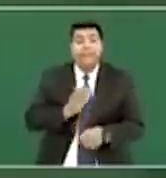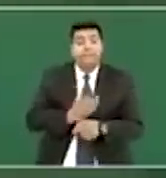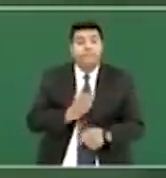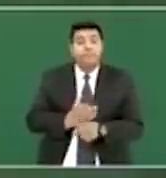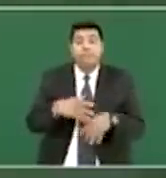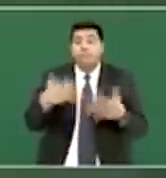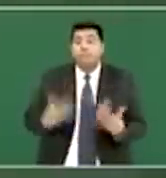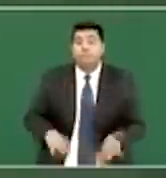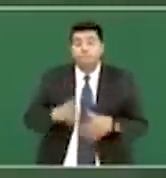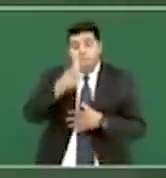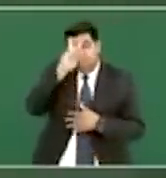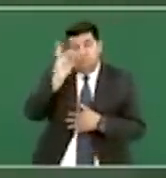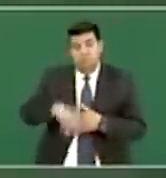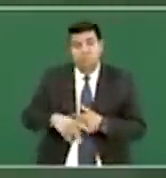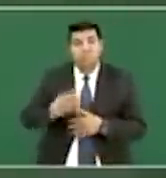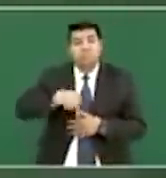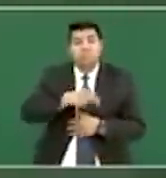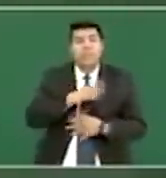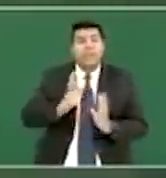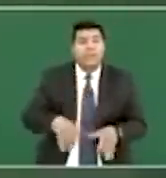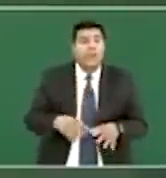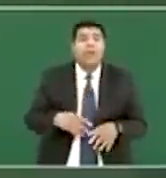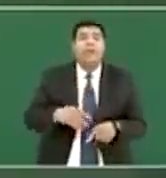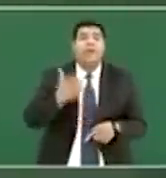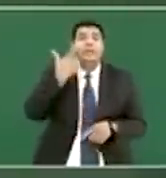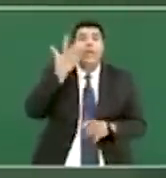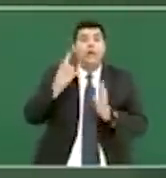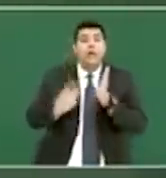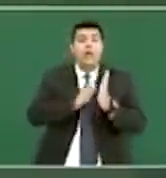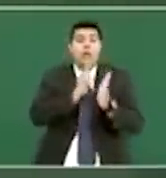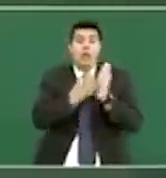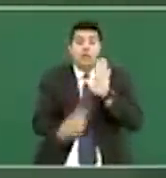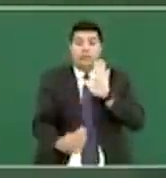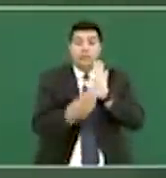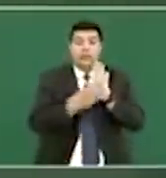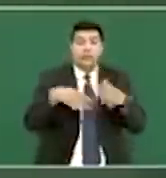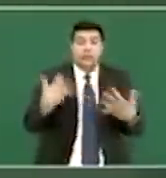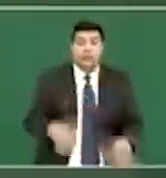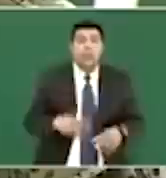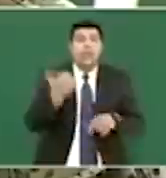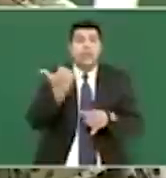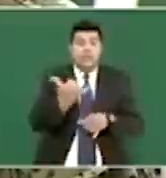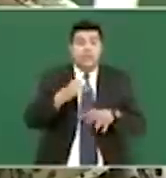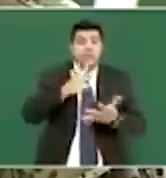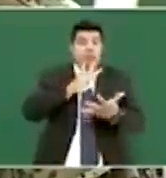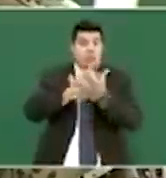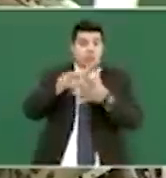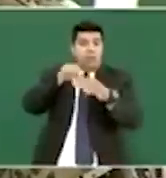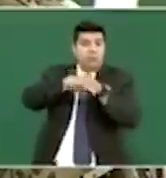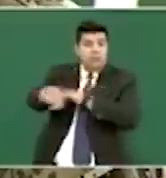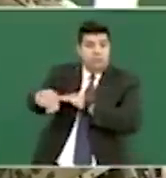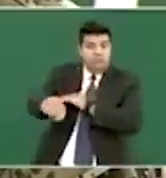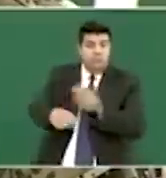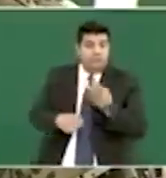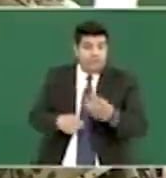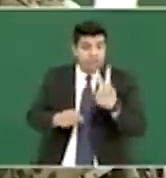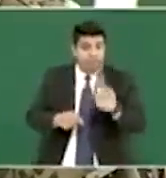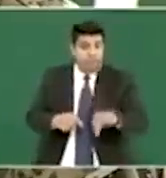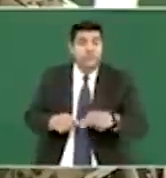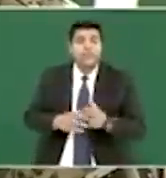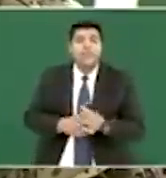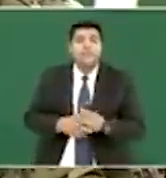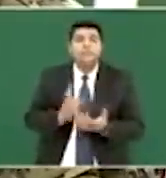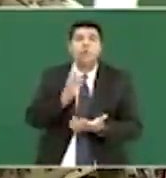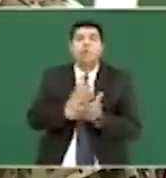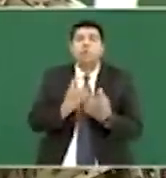viendo el trámite para judicializar a los responsables, ¿no? Es un decomiso